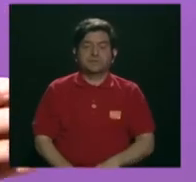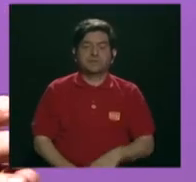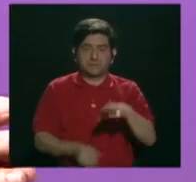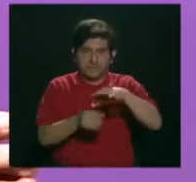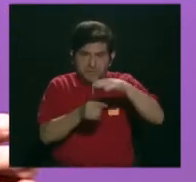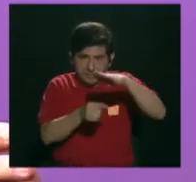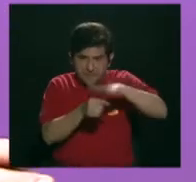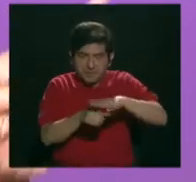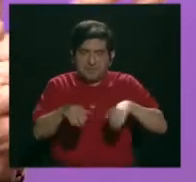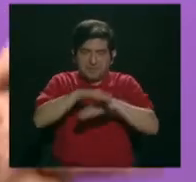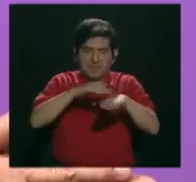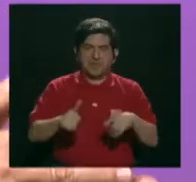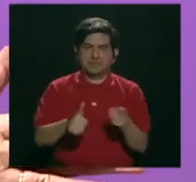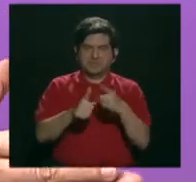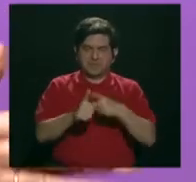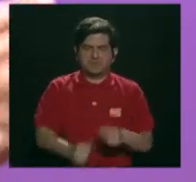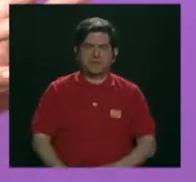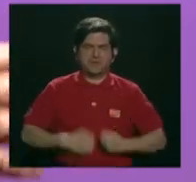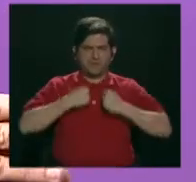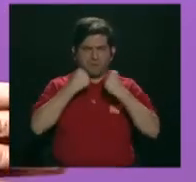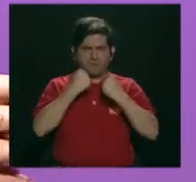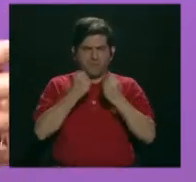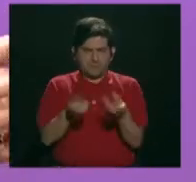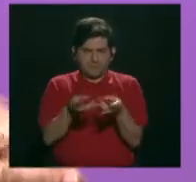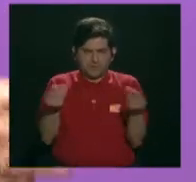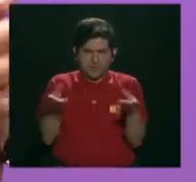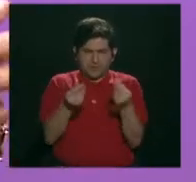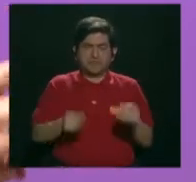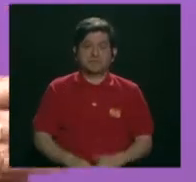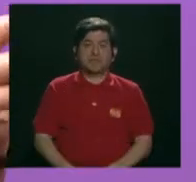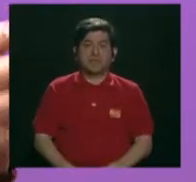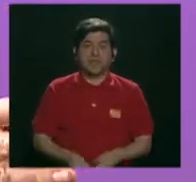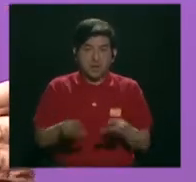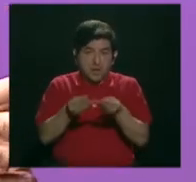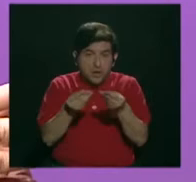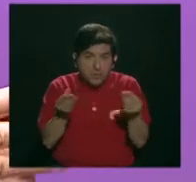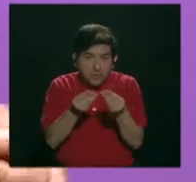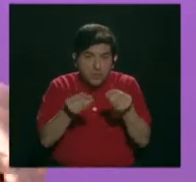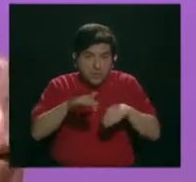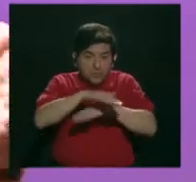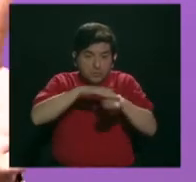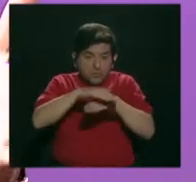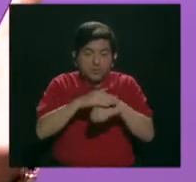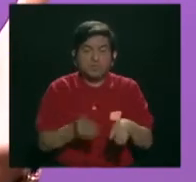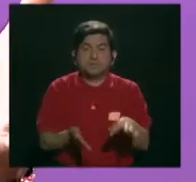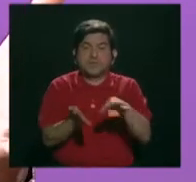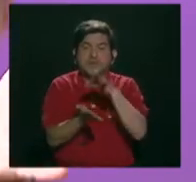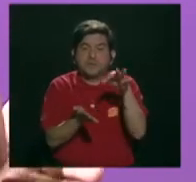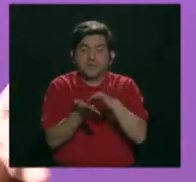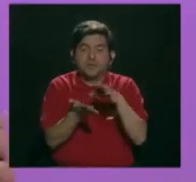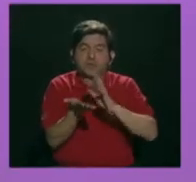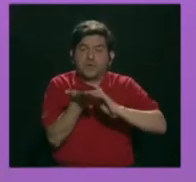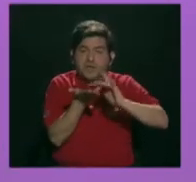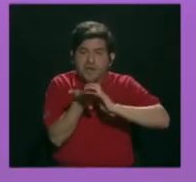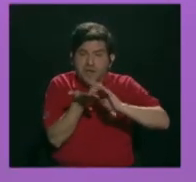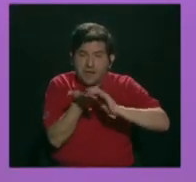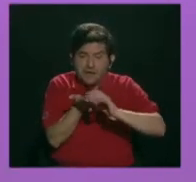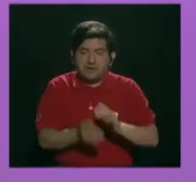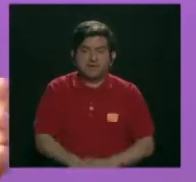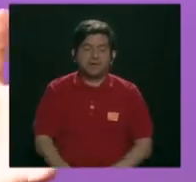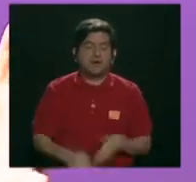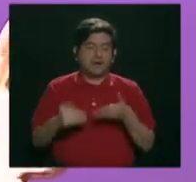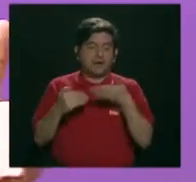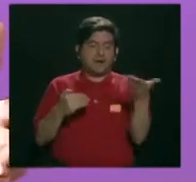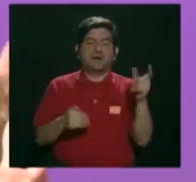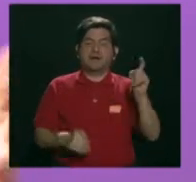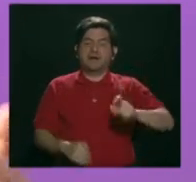fortalecer la producción. Al tener un producto a base de frijoles y arroz, nos daba también como los